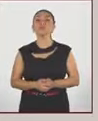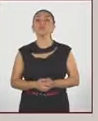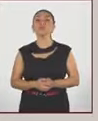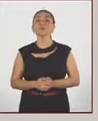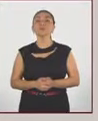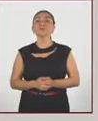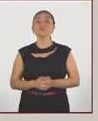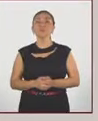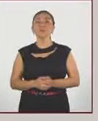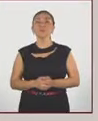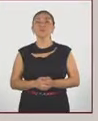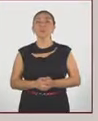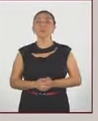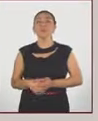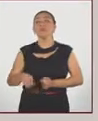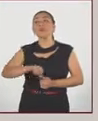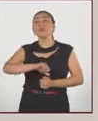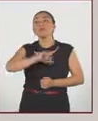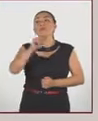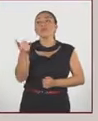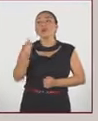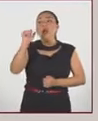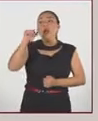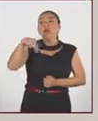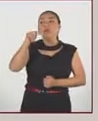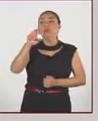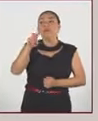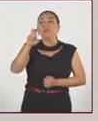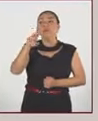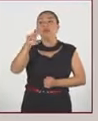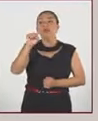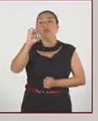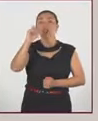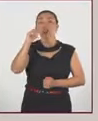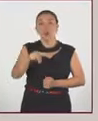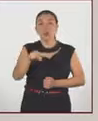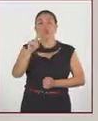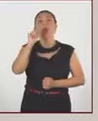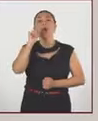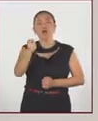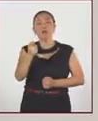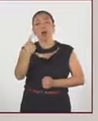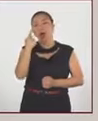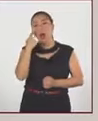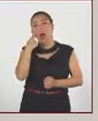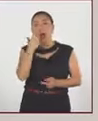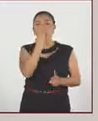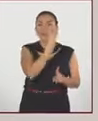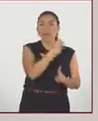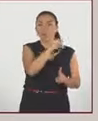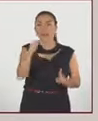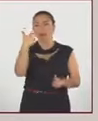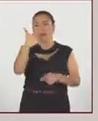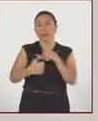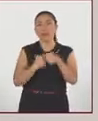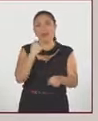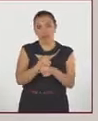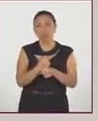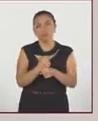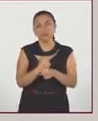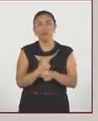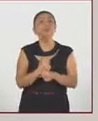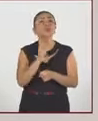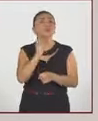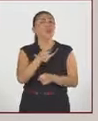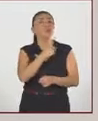La anteversión femoral es una rotación interna del fémur, más notoria entre los 3 y los 7 años, se corrige de